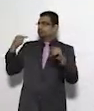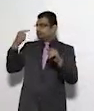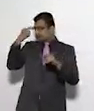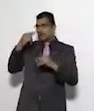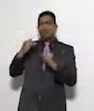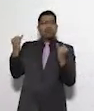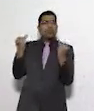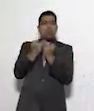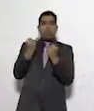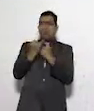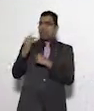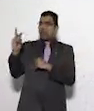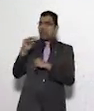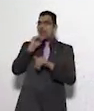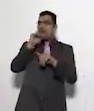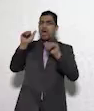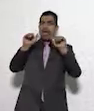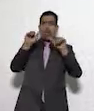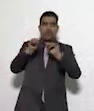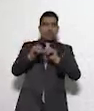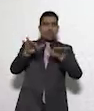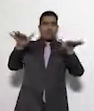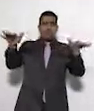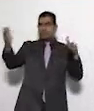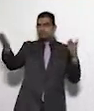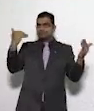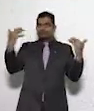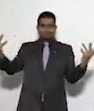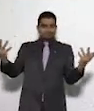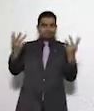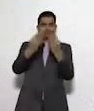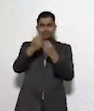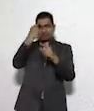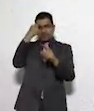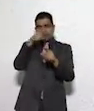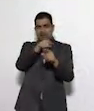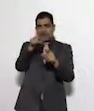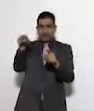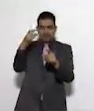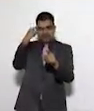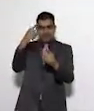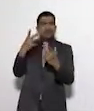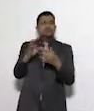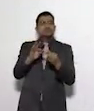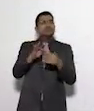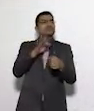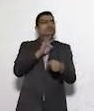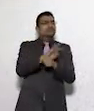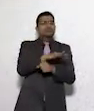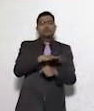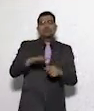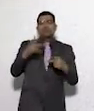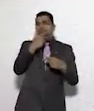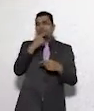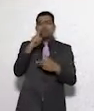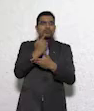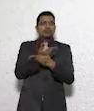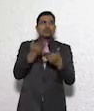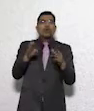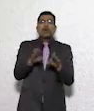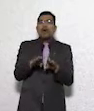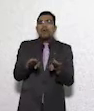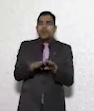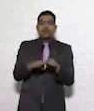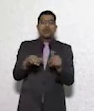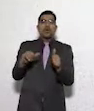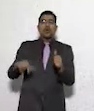similar se convocó a diversos actores para reflexionar sobre la forma en que debe garantizarse la seguridad a las y los ciudadanos en un